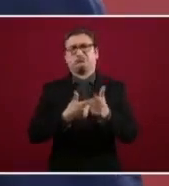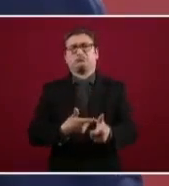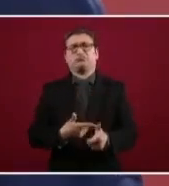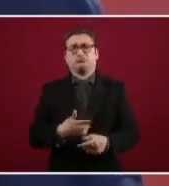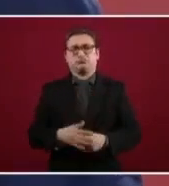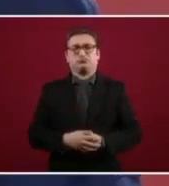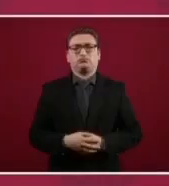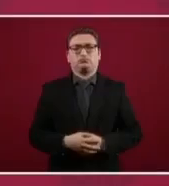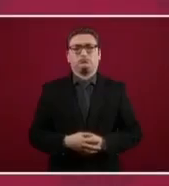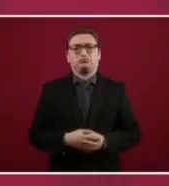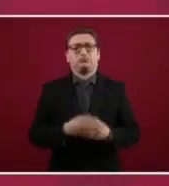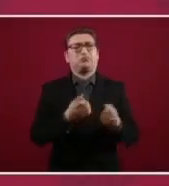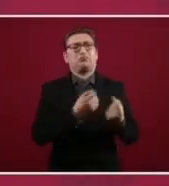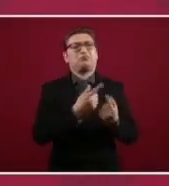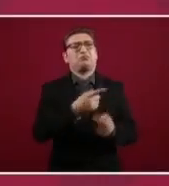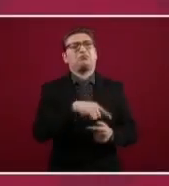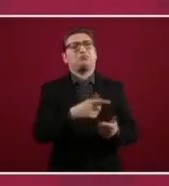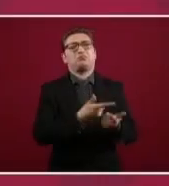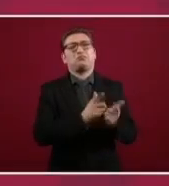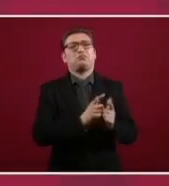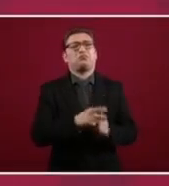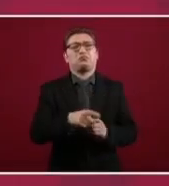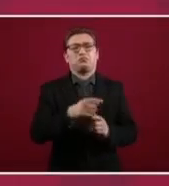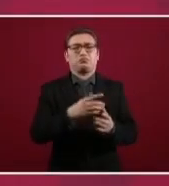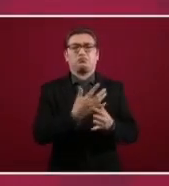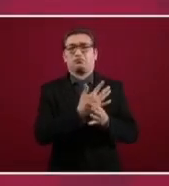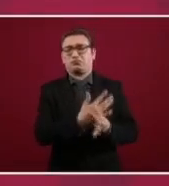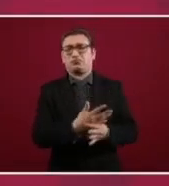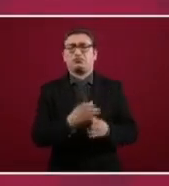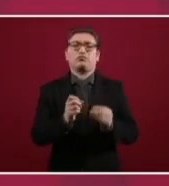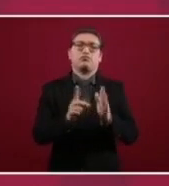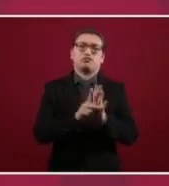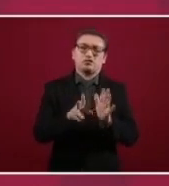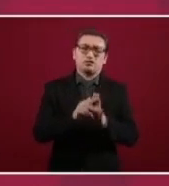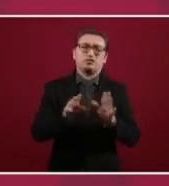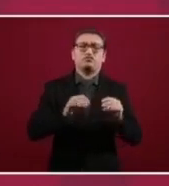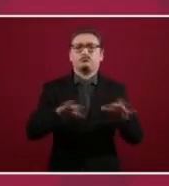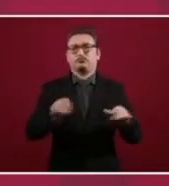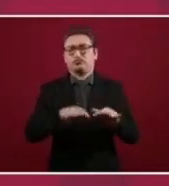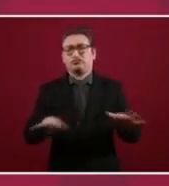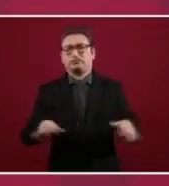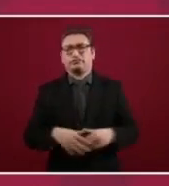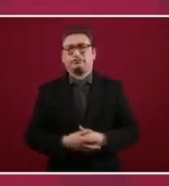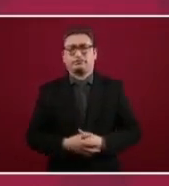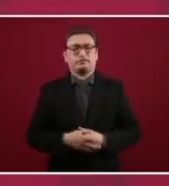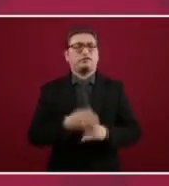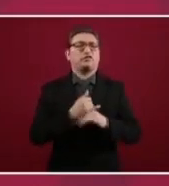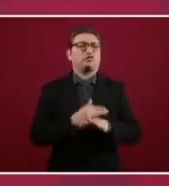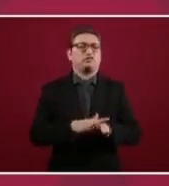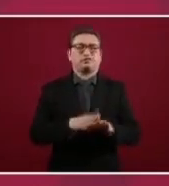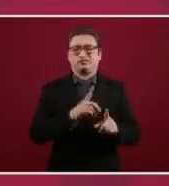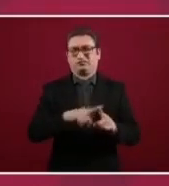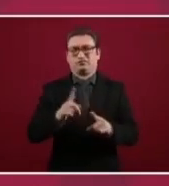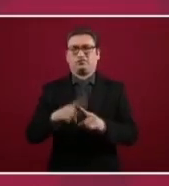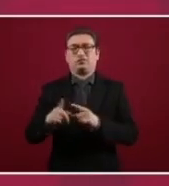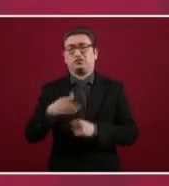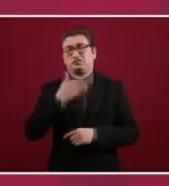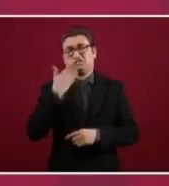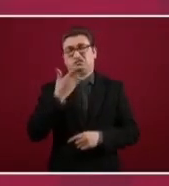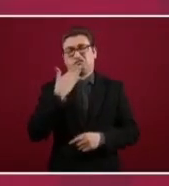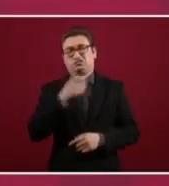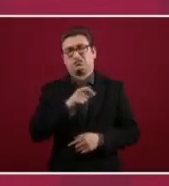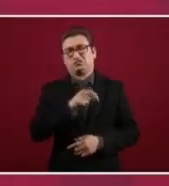a pesar de lo que digan los medios de en información convencional